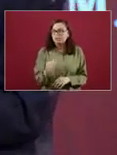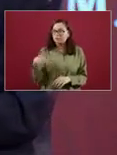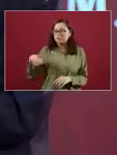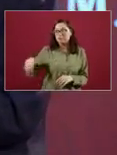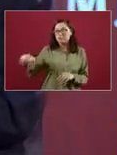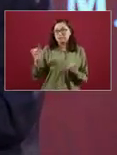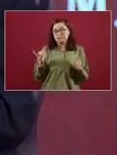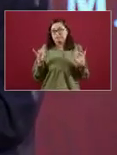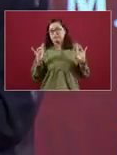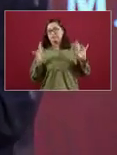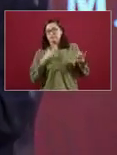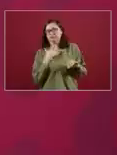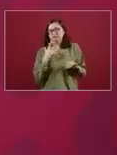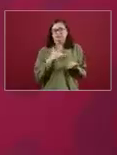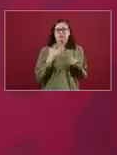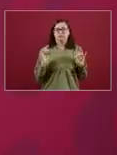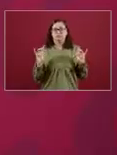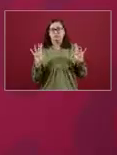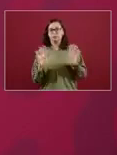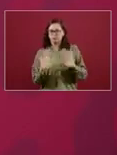sensibilidad